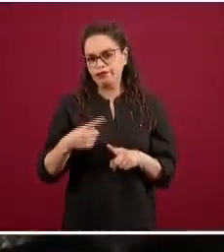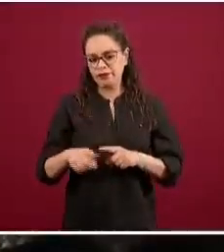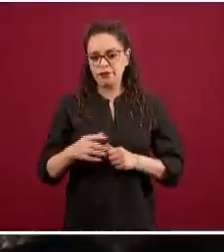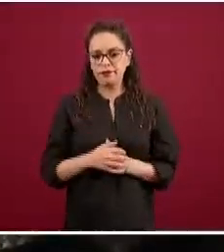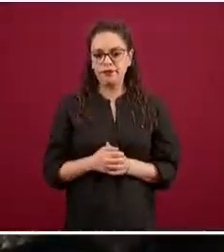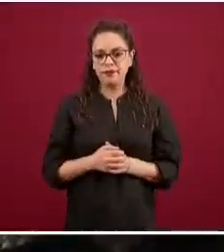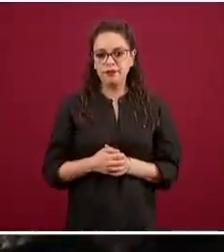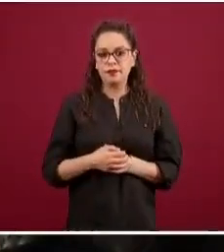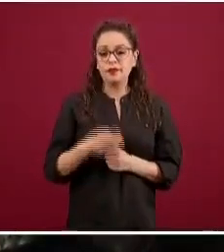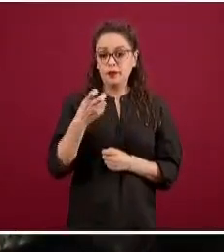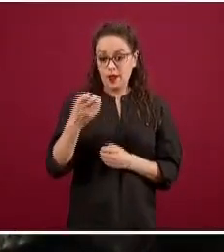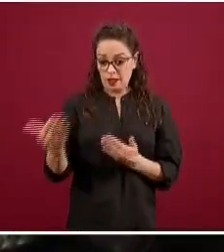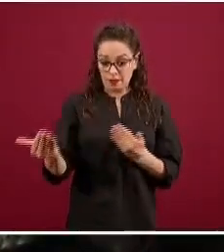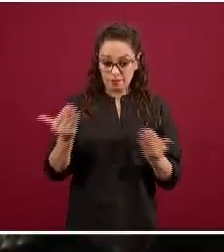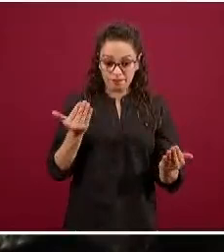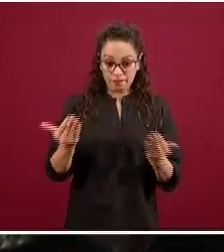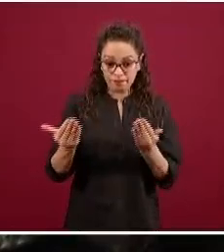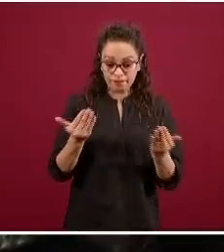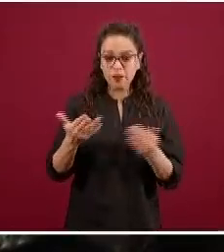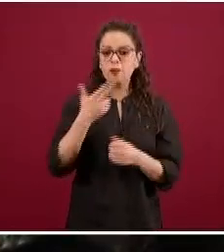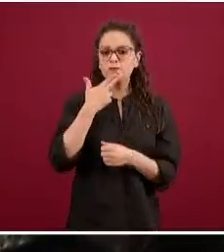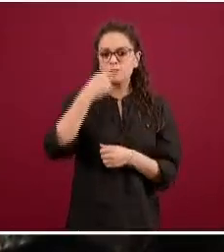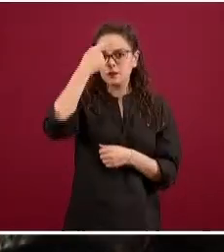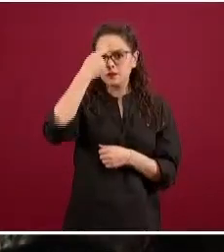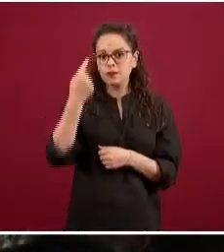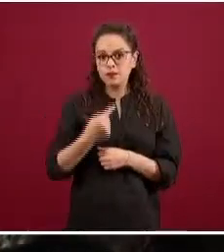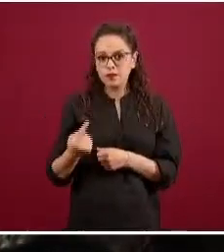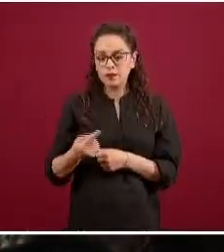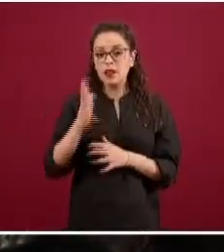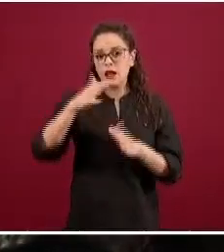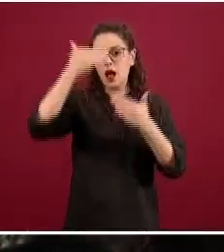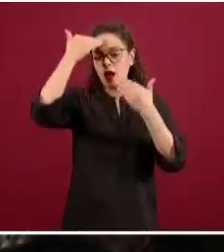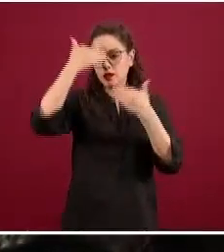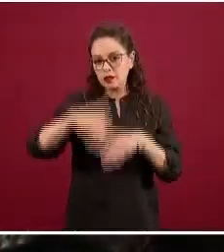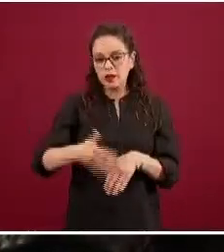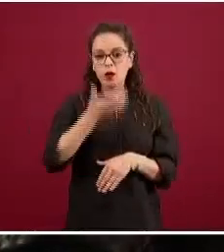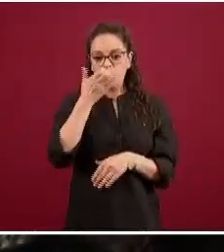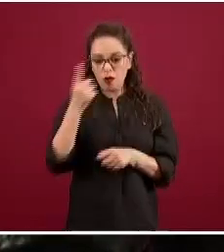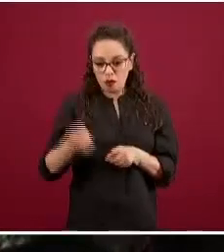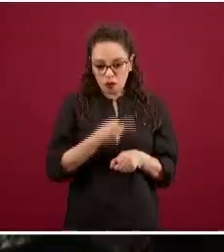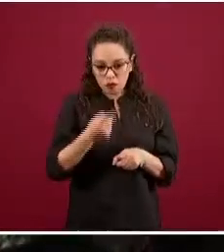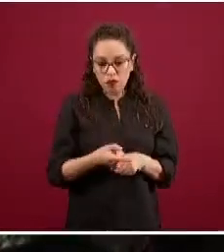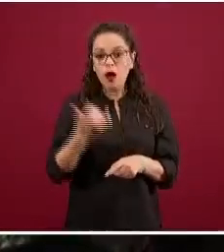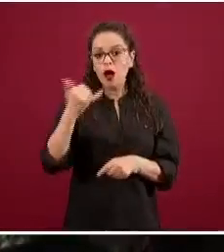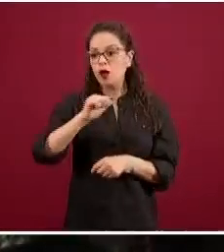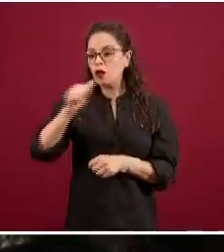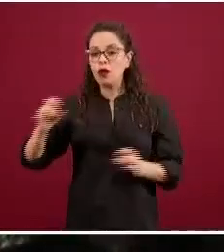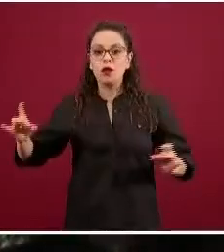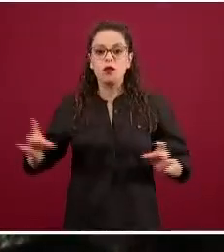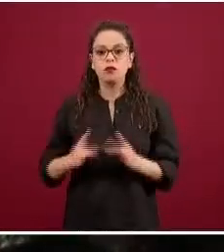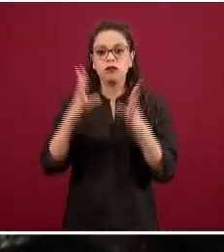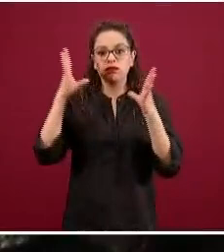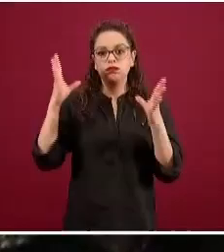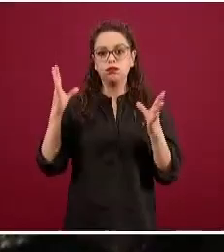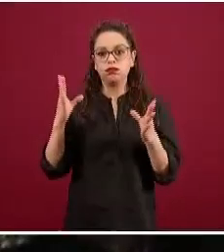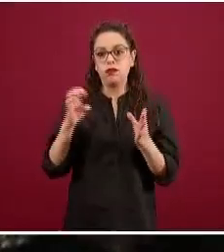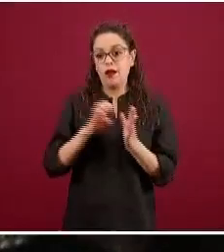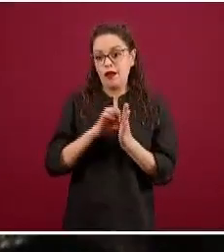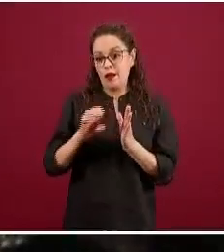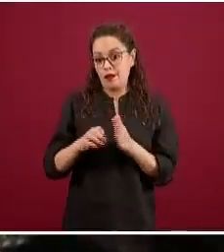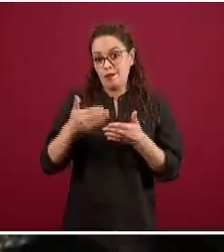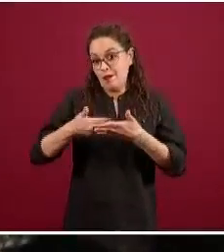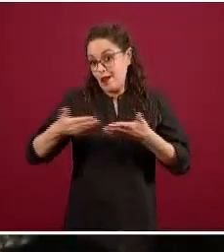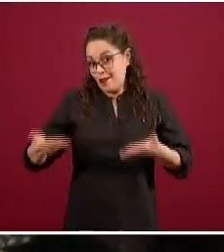que esperamos que ocurra con lo que es inesperado. Y esta es la curva, esta línea